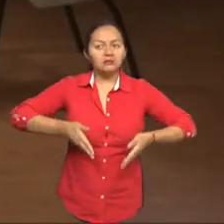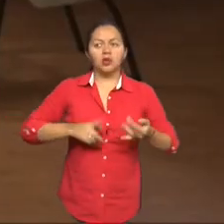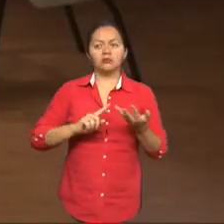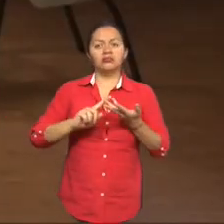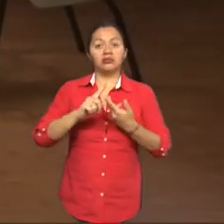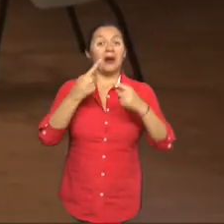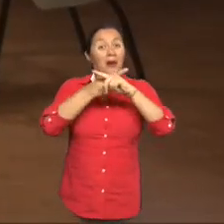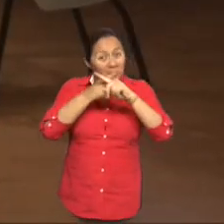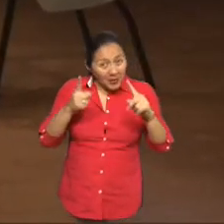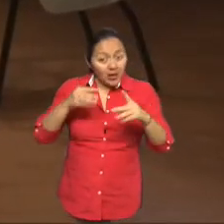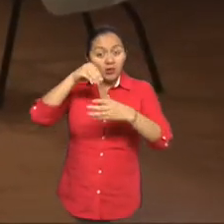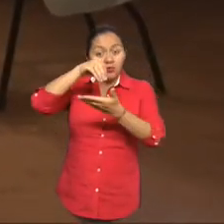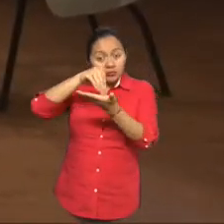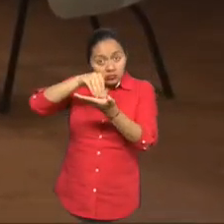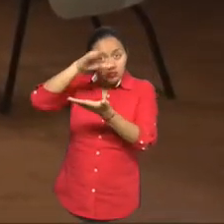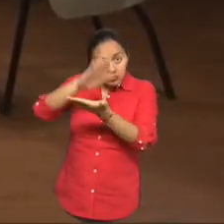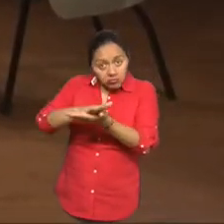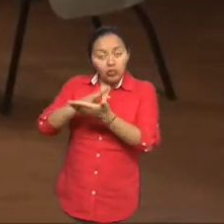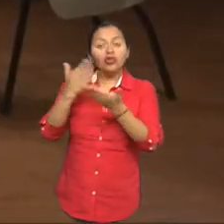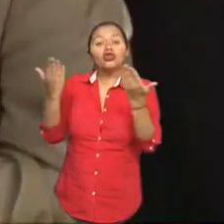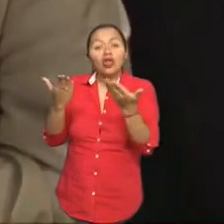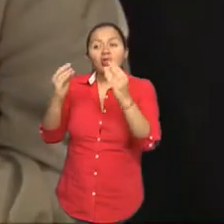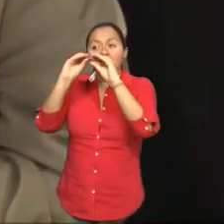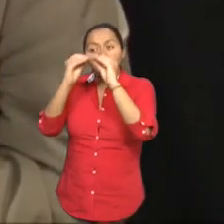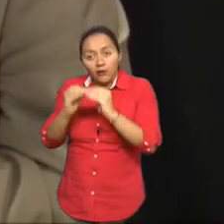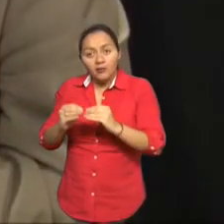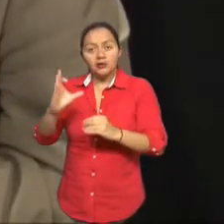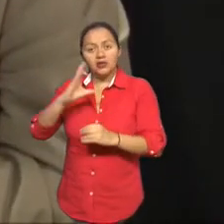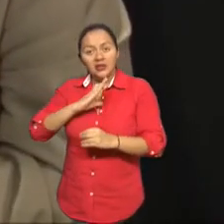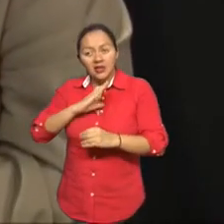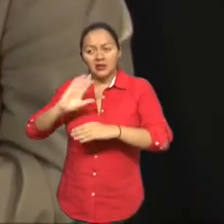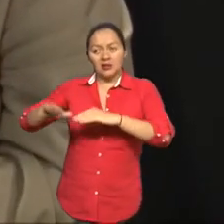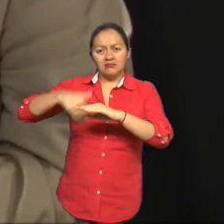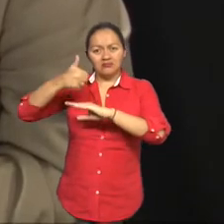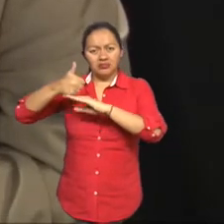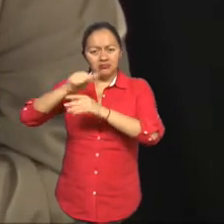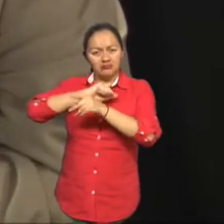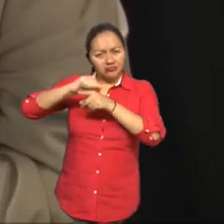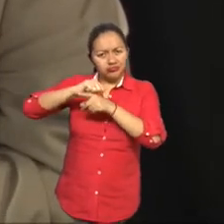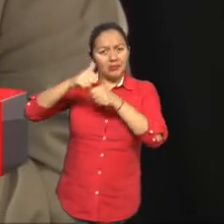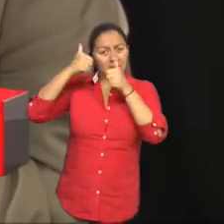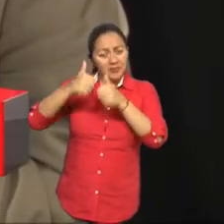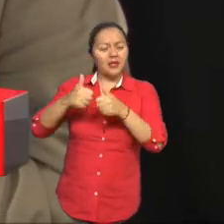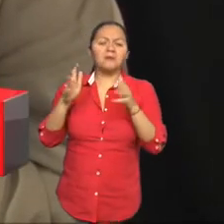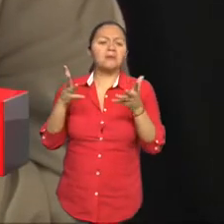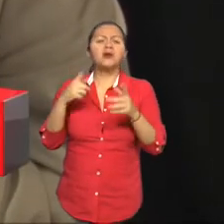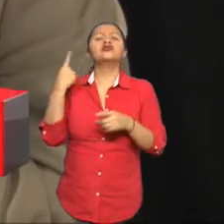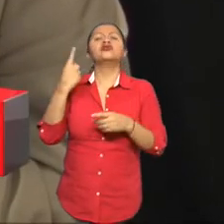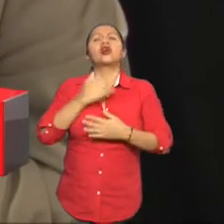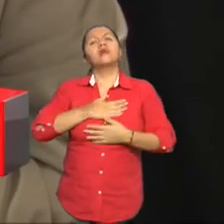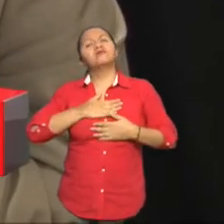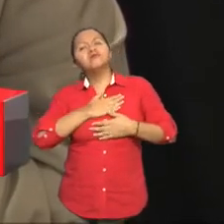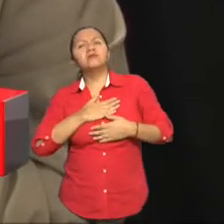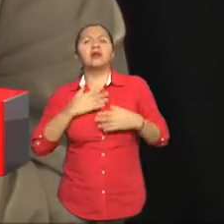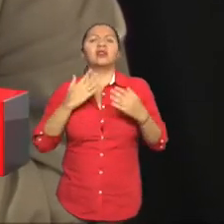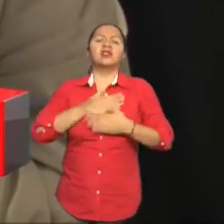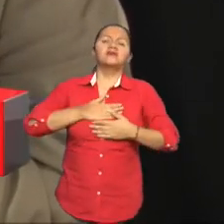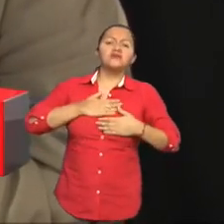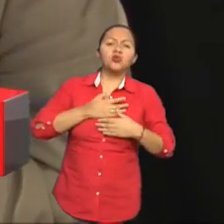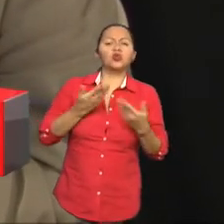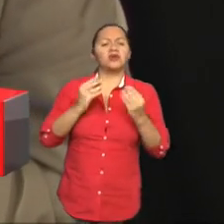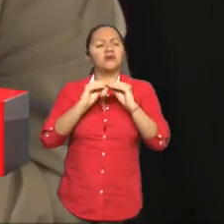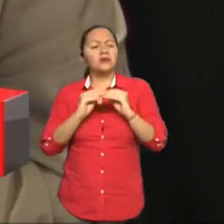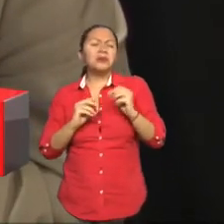una estructura y una asesoría técnica para que ellos puedan llegar al alto rendimiento. Muchos de los casos han sido solo deportes recreativos hasta máximos